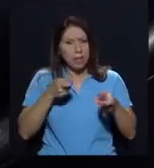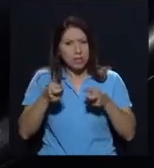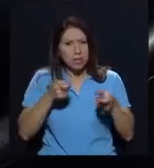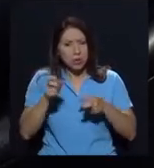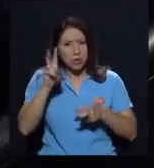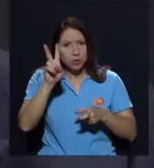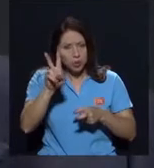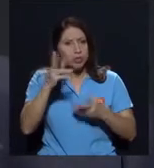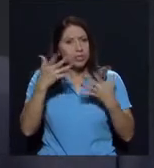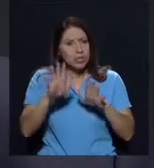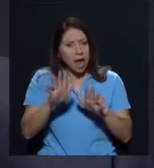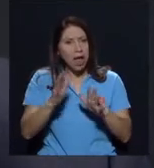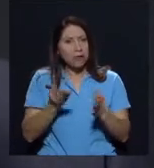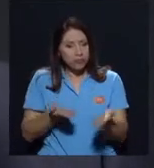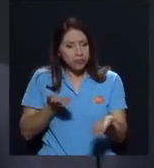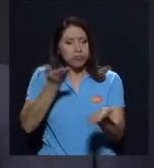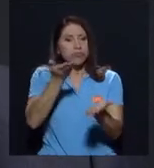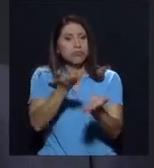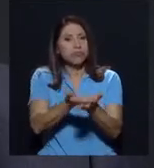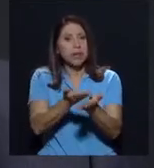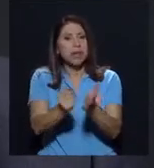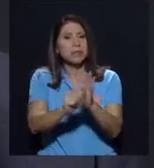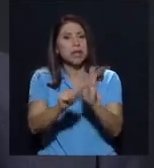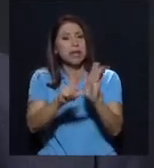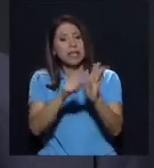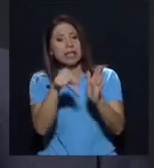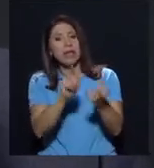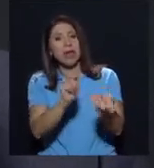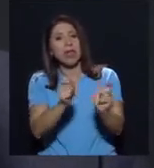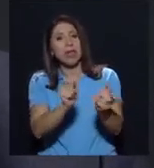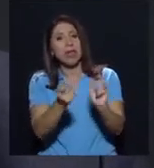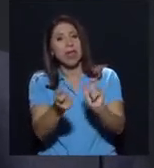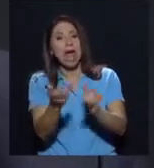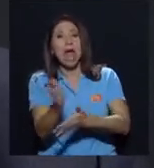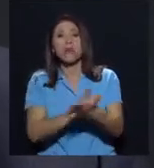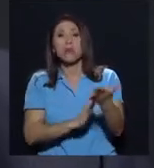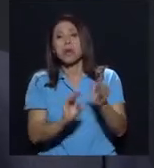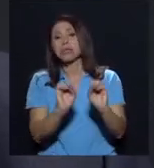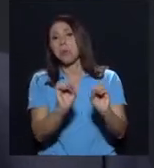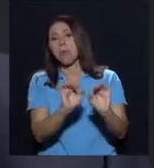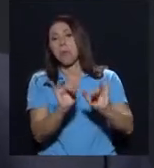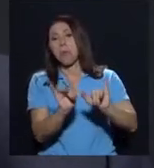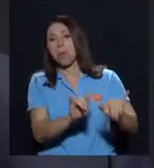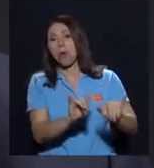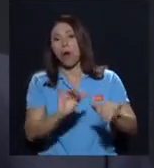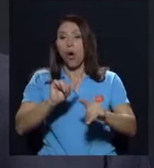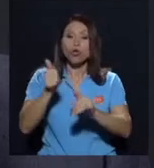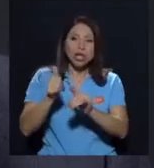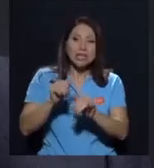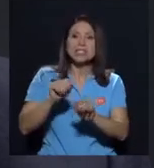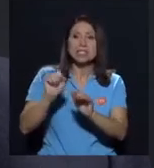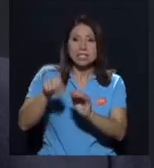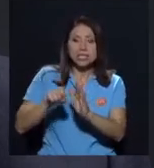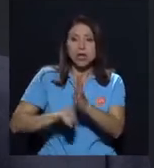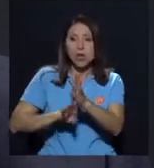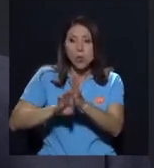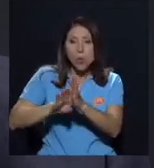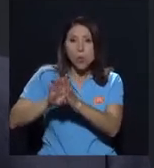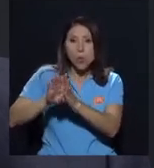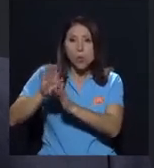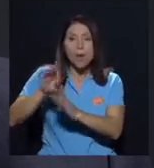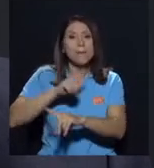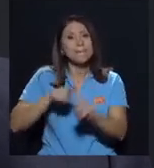asamblea legislativa una no han fructificado otras avanzaron pero por razones diferentes la sala